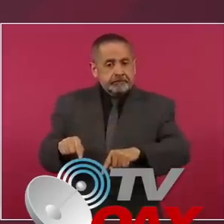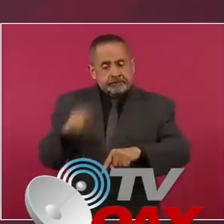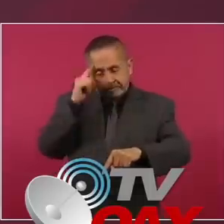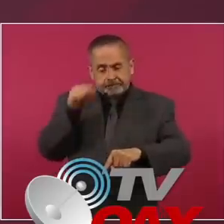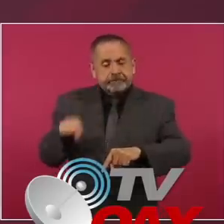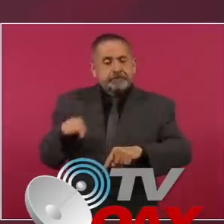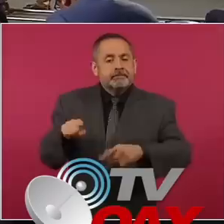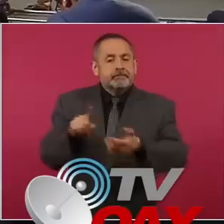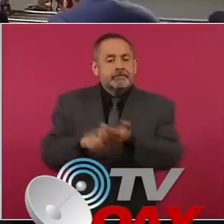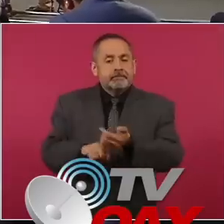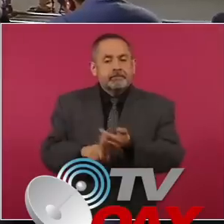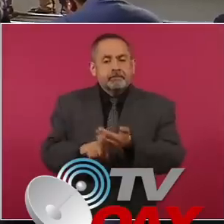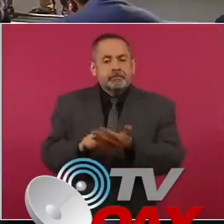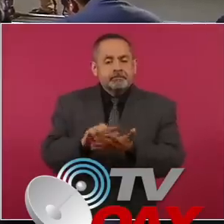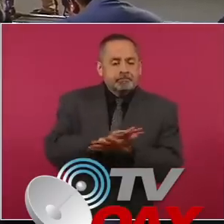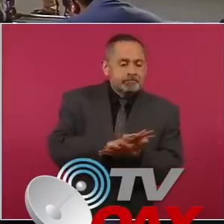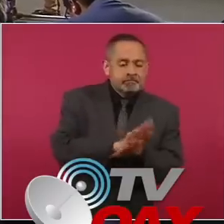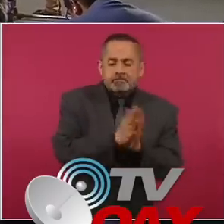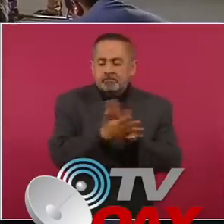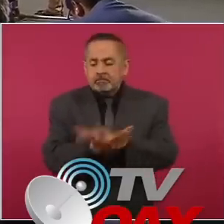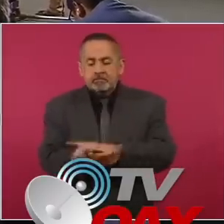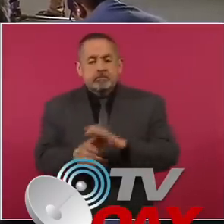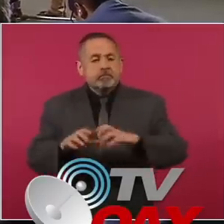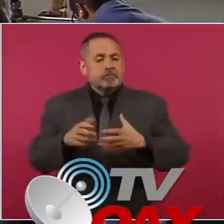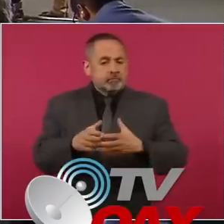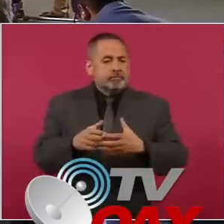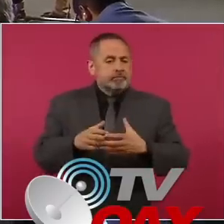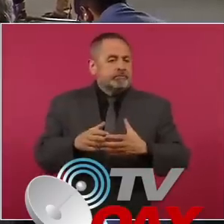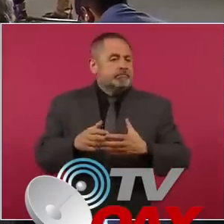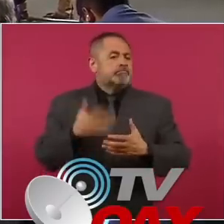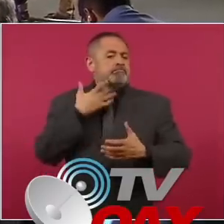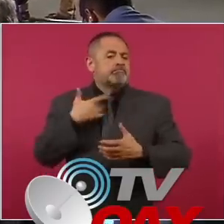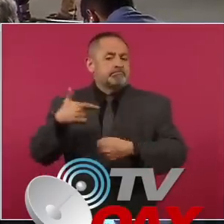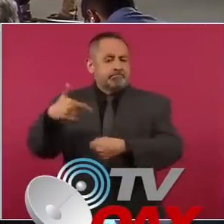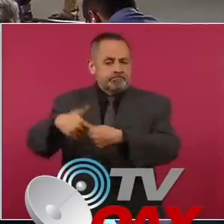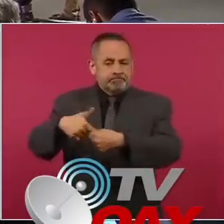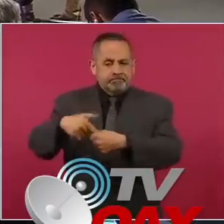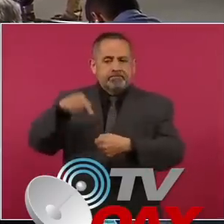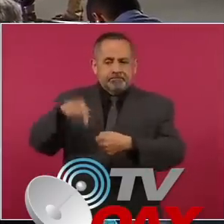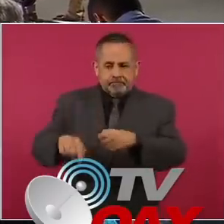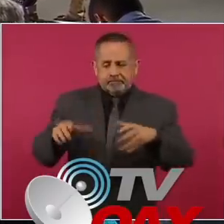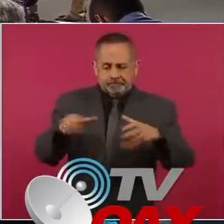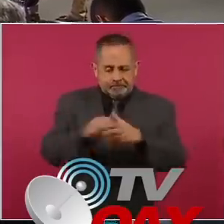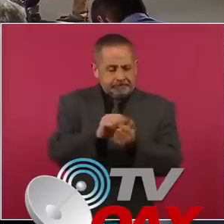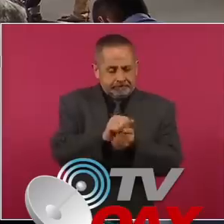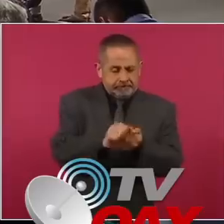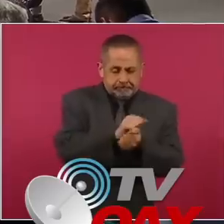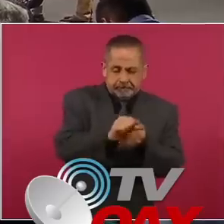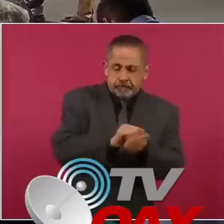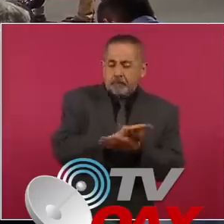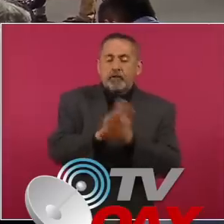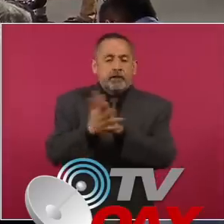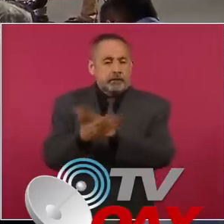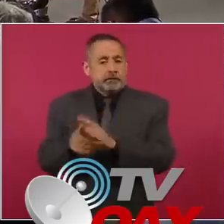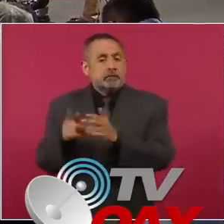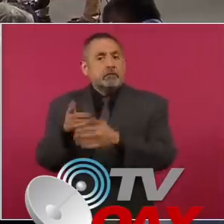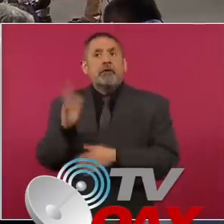procesar combustóleo y convertirlo en gasolina, es una coquizadora con una